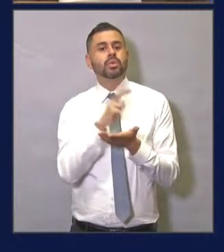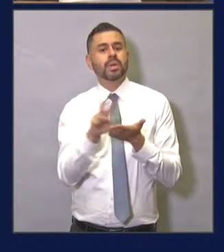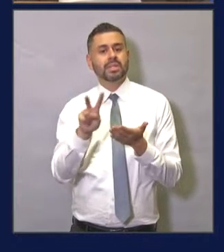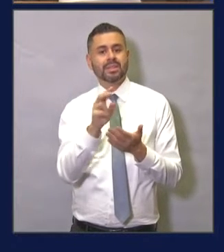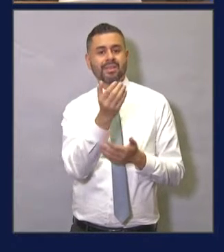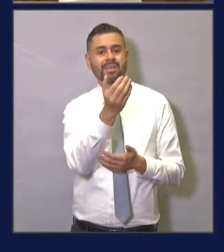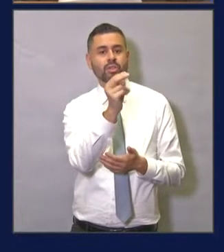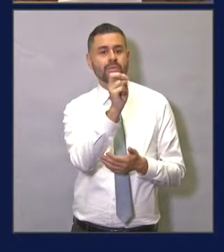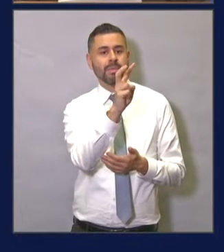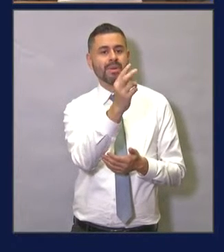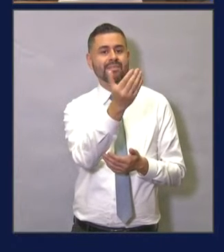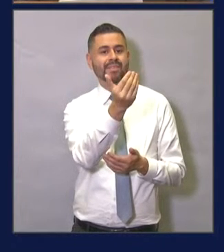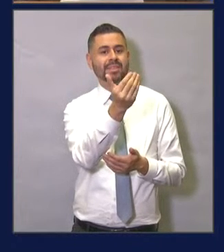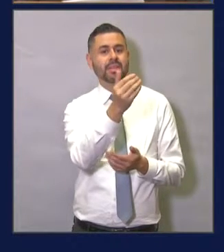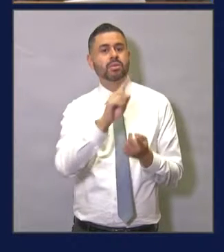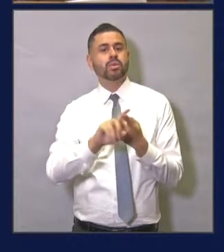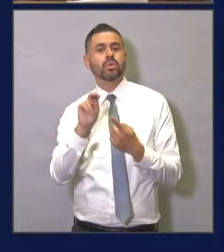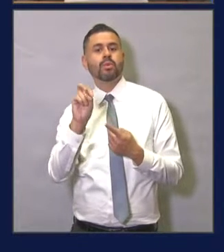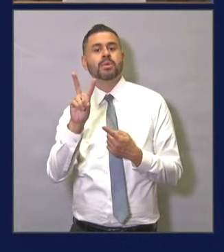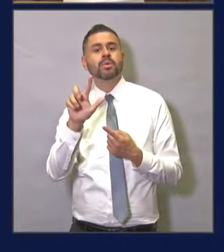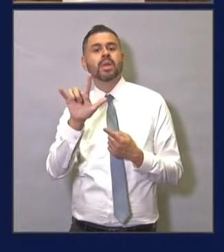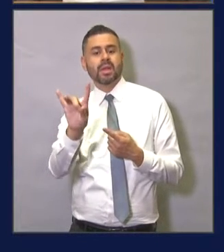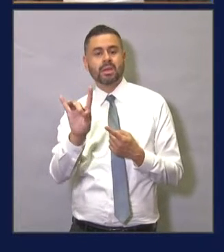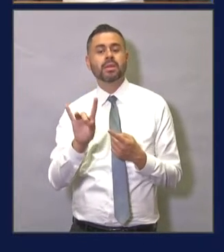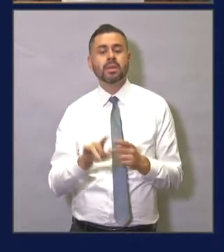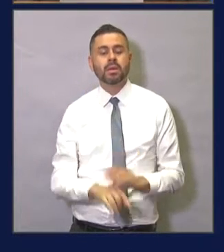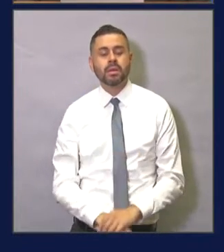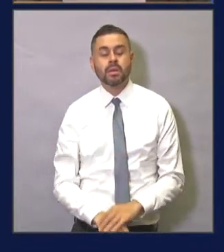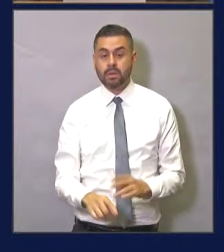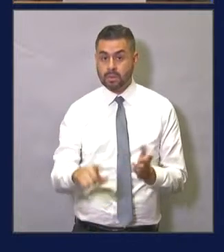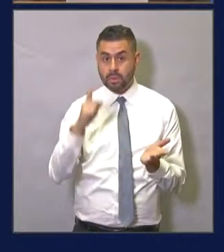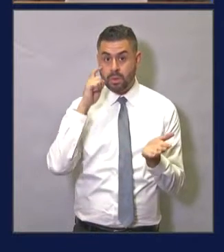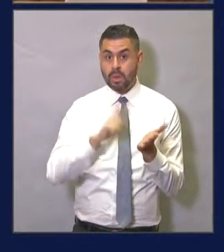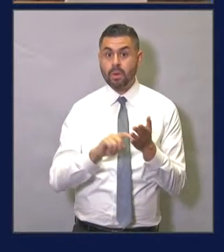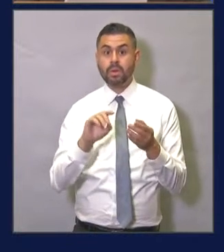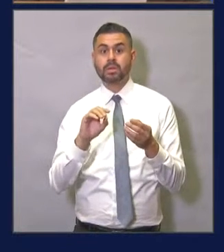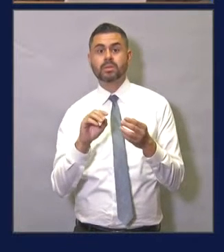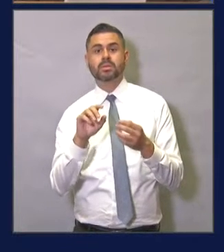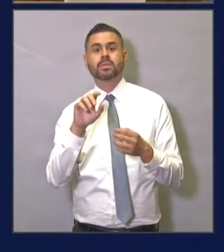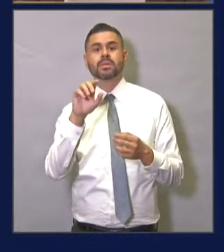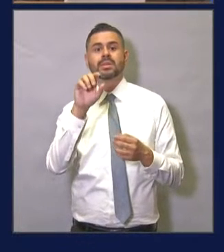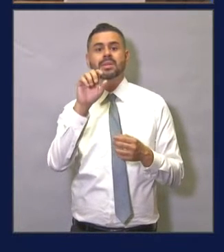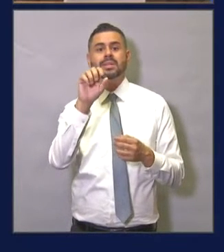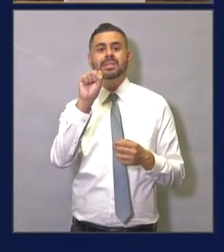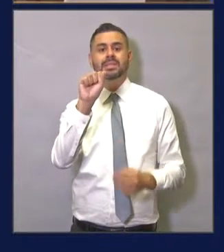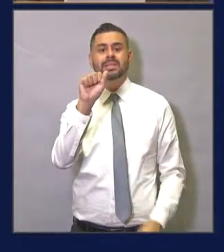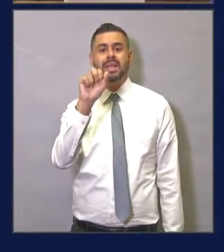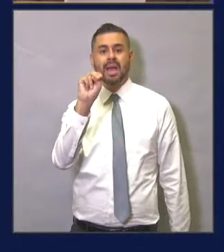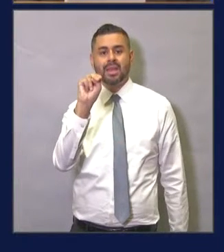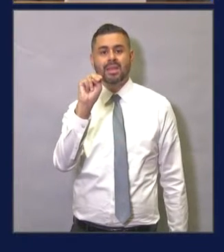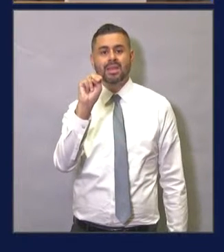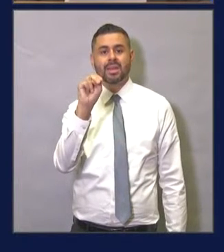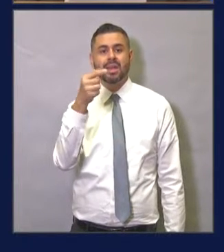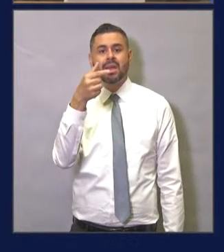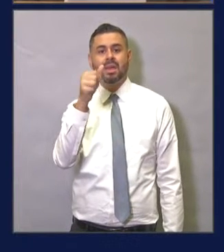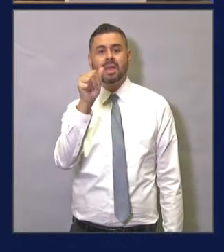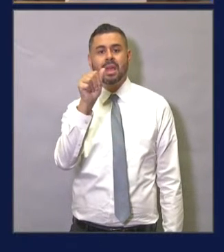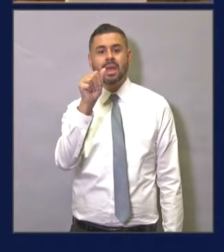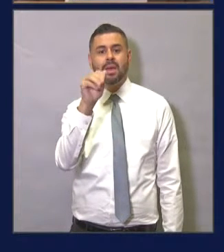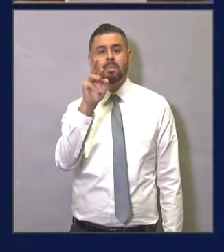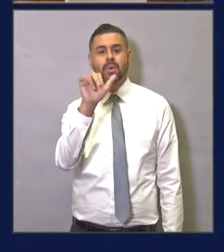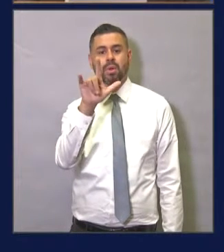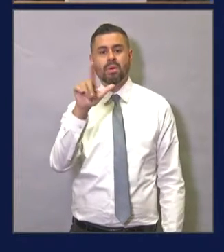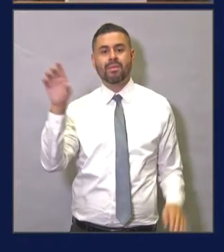noviembre al 28 de noviembre. Como pueden observar, el Valle de San Gabriel y el sur del condado de Los